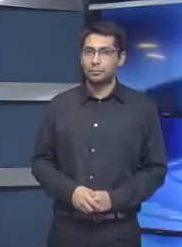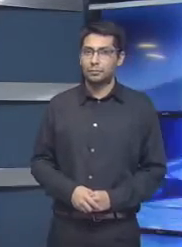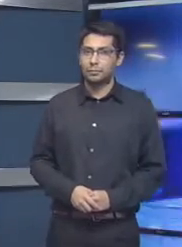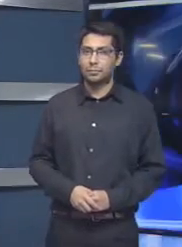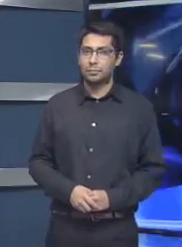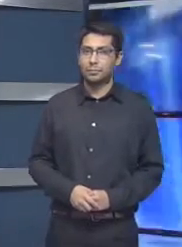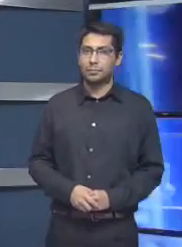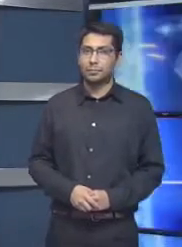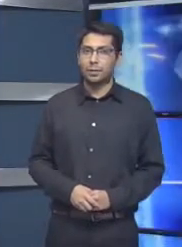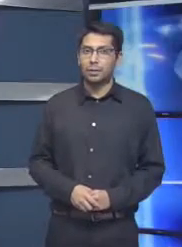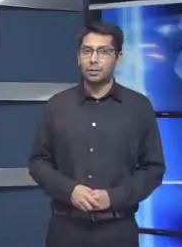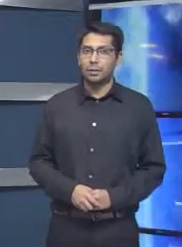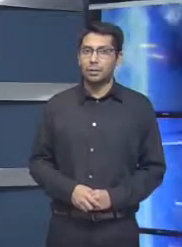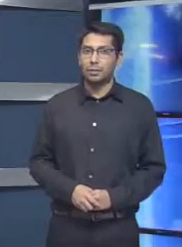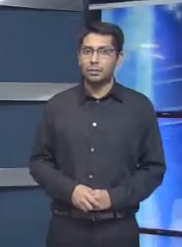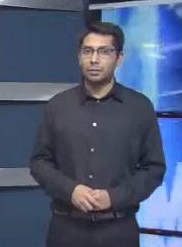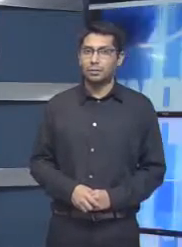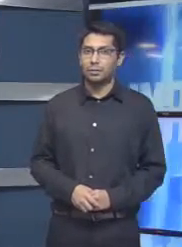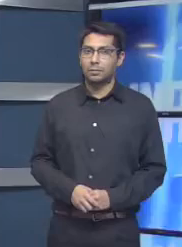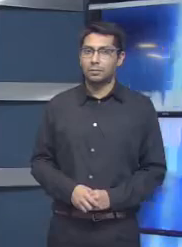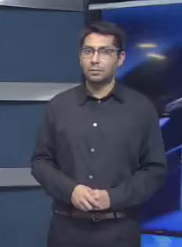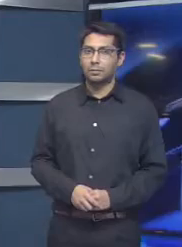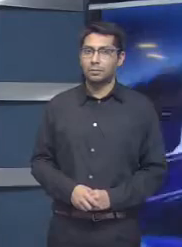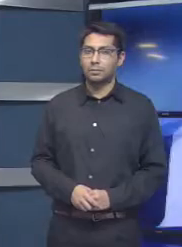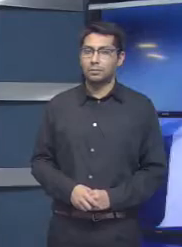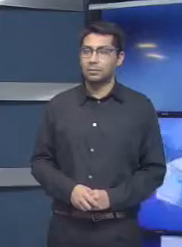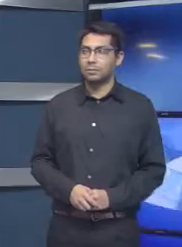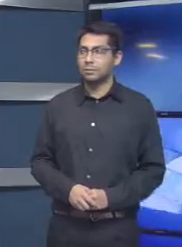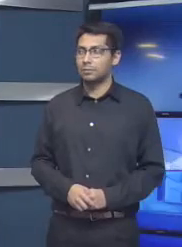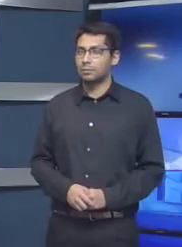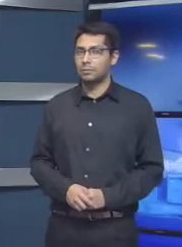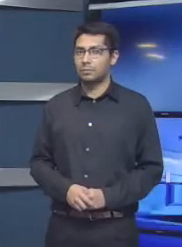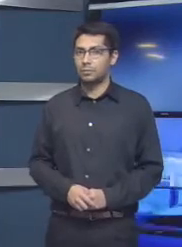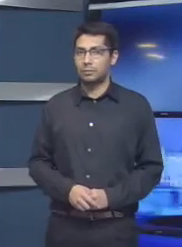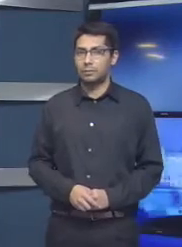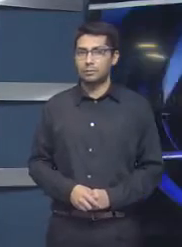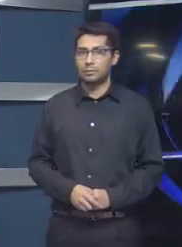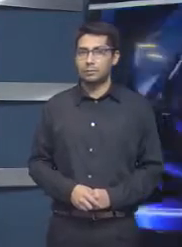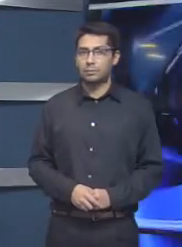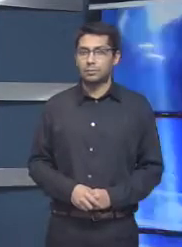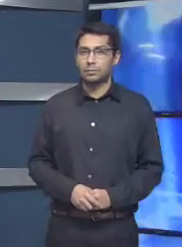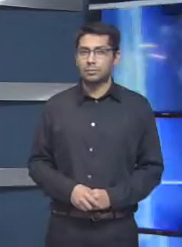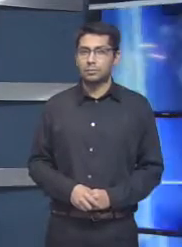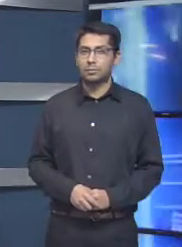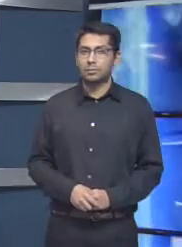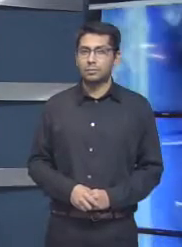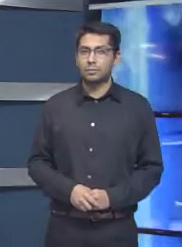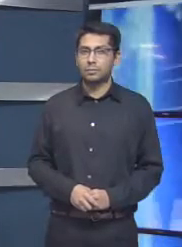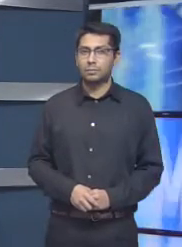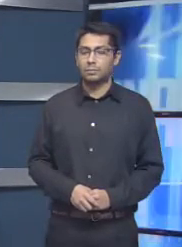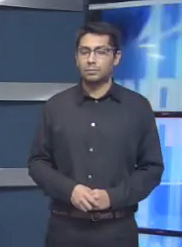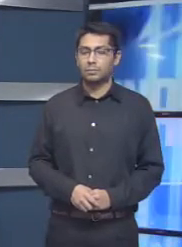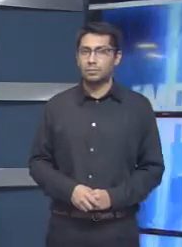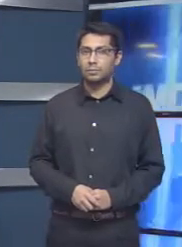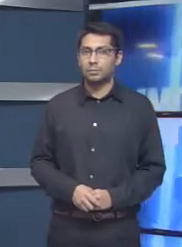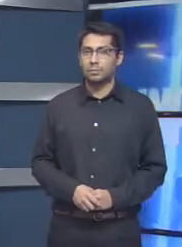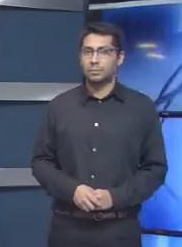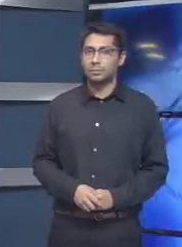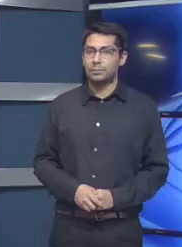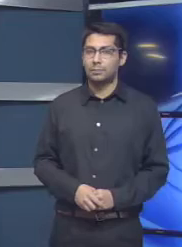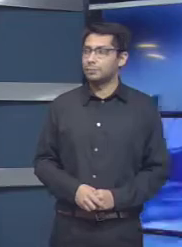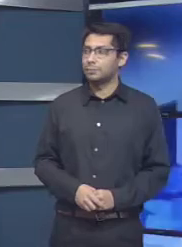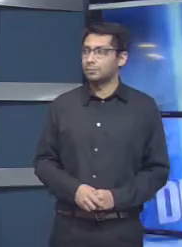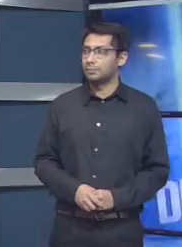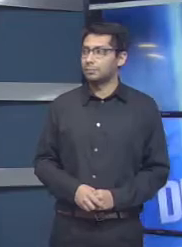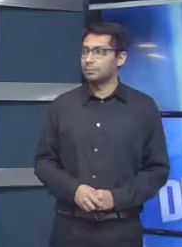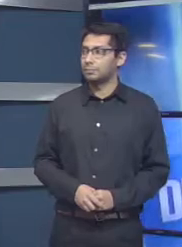conviene más. Bien. Pero bueno, les repito, hay mucha expectativa, pero todavía no hay una resolución oficial con respecto a eso.